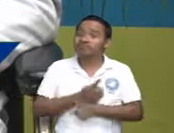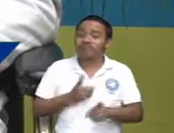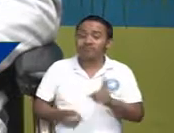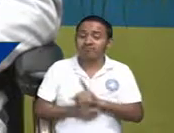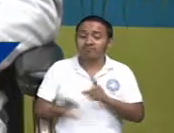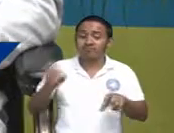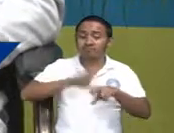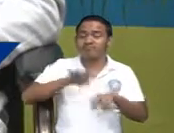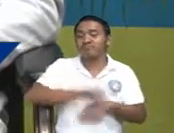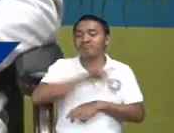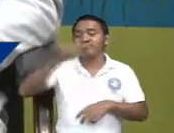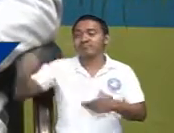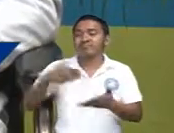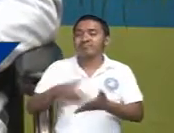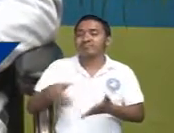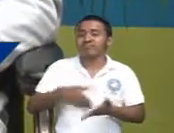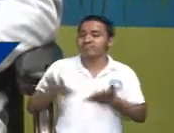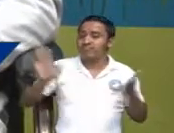sanos